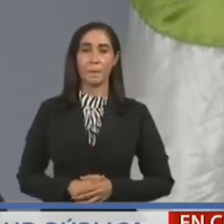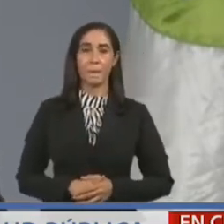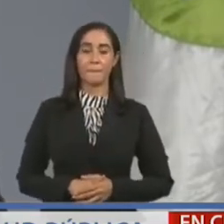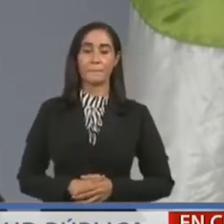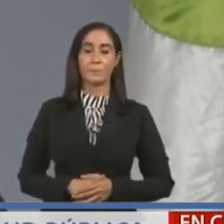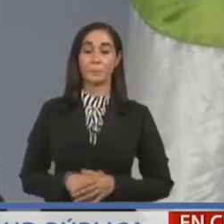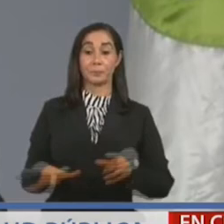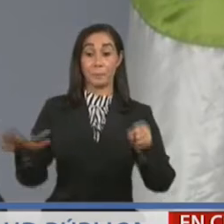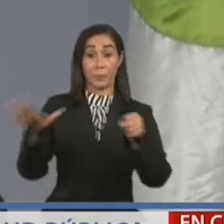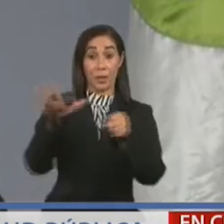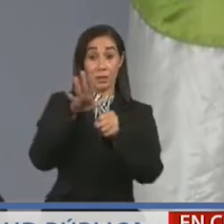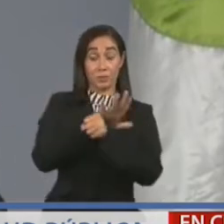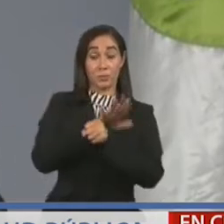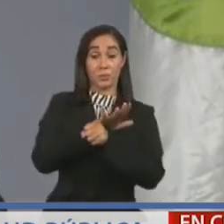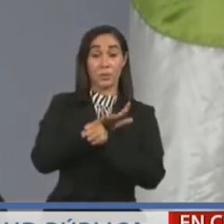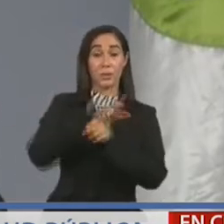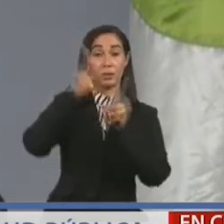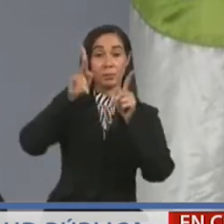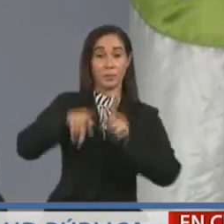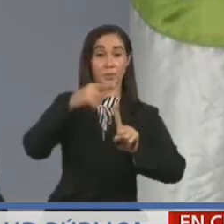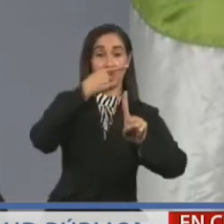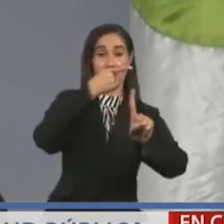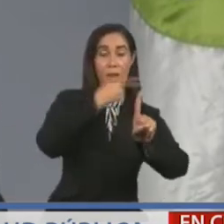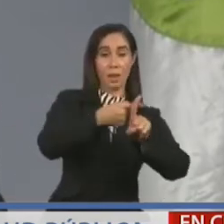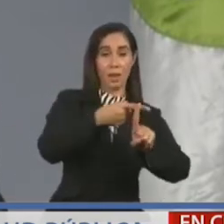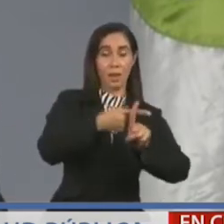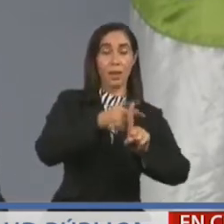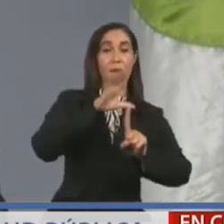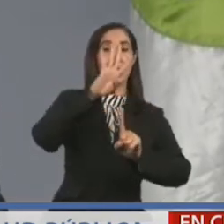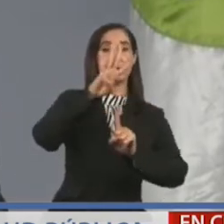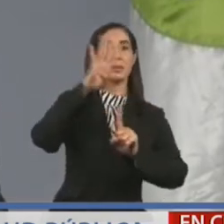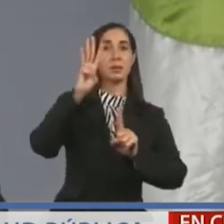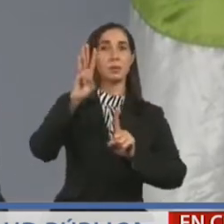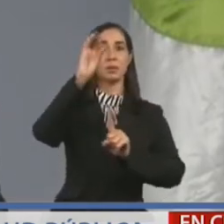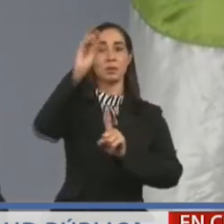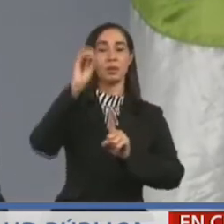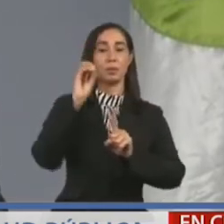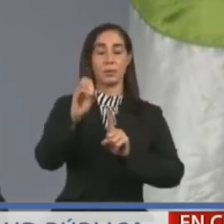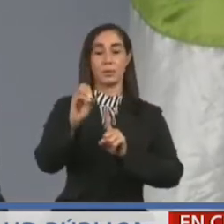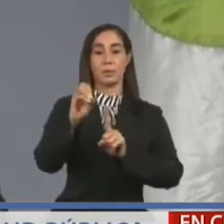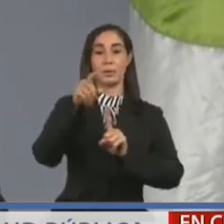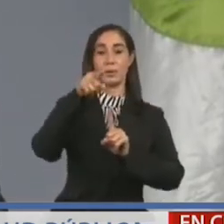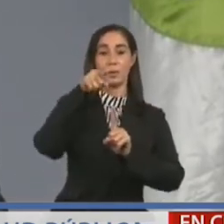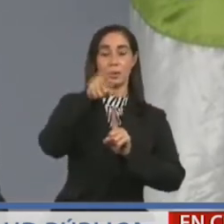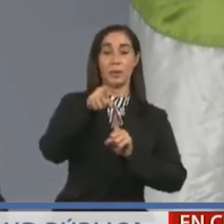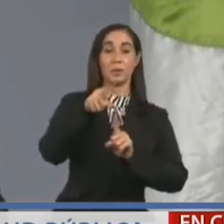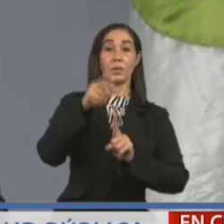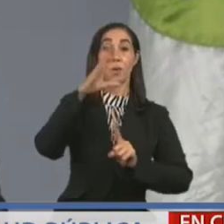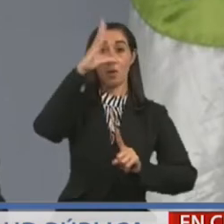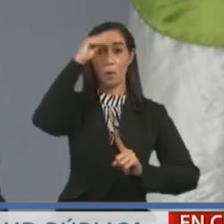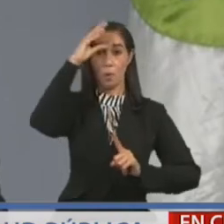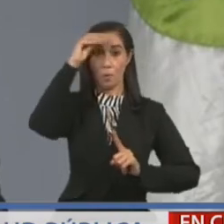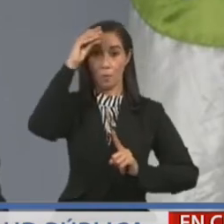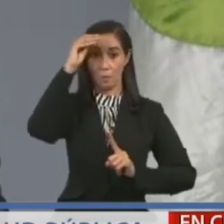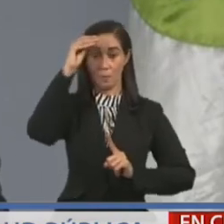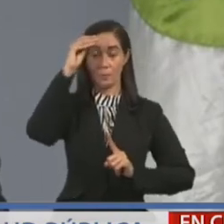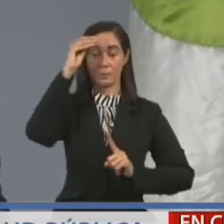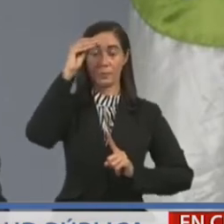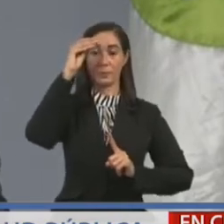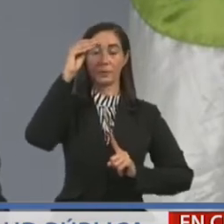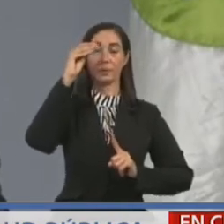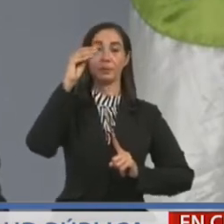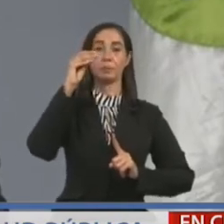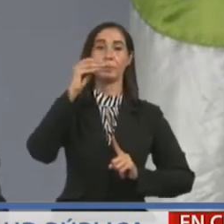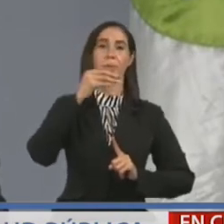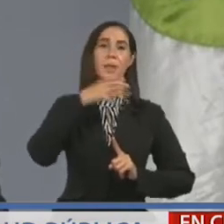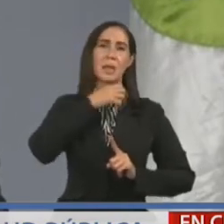Del total de casos confirmados, el 54% corresponden al sexo masculino.